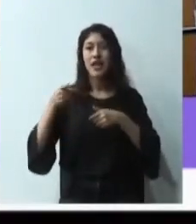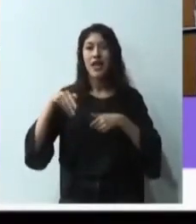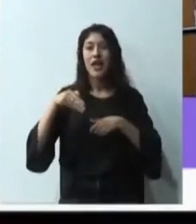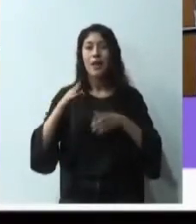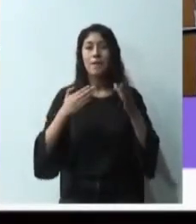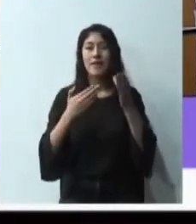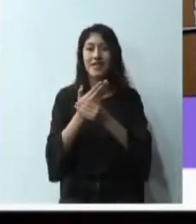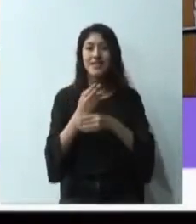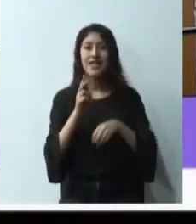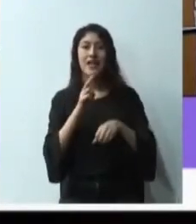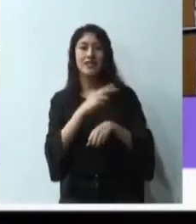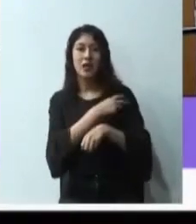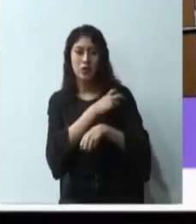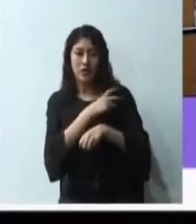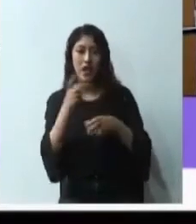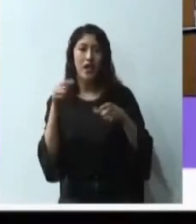Seguridad del Gobierno Nacional.